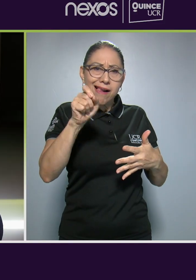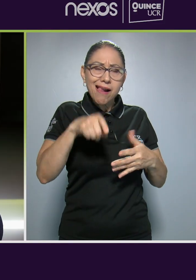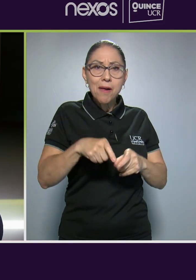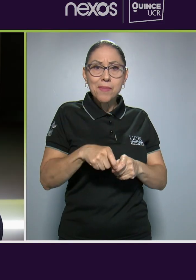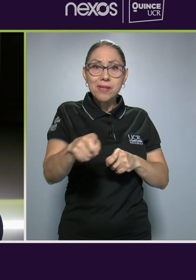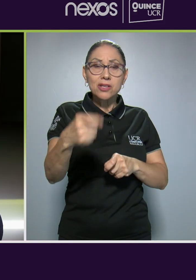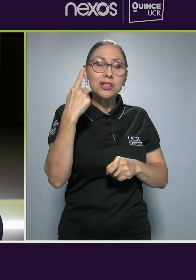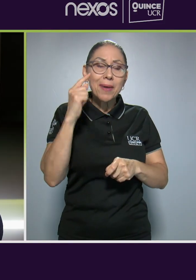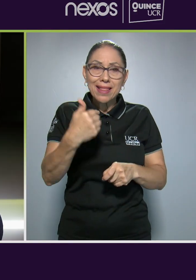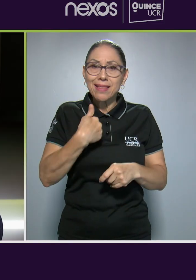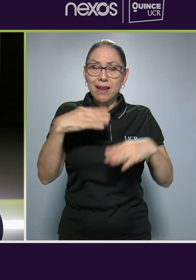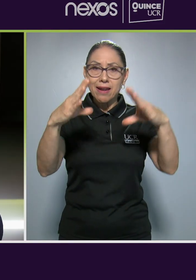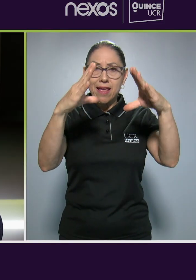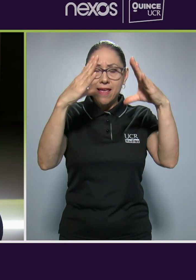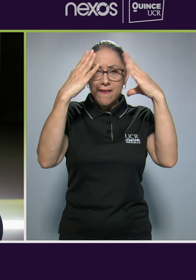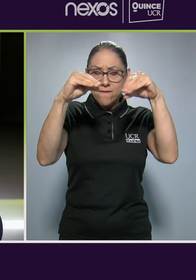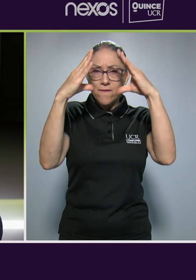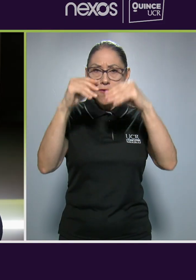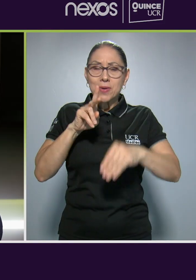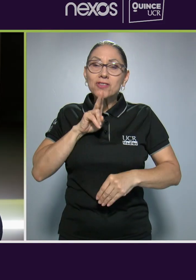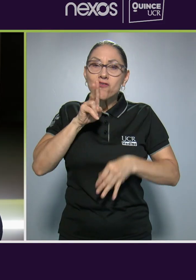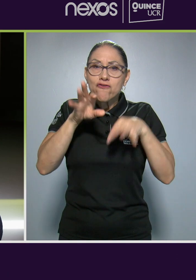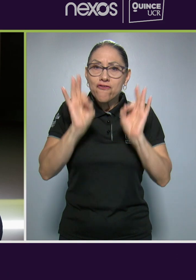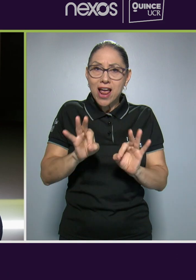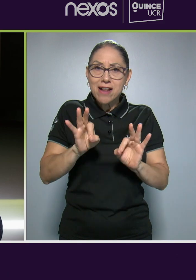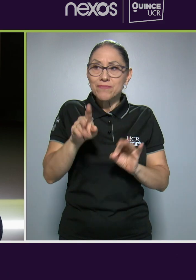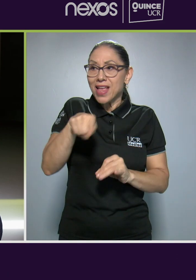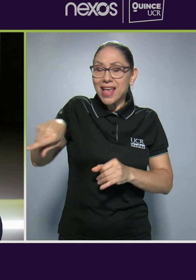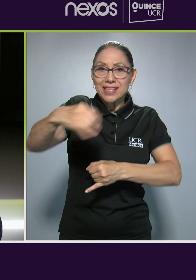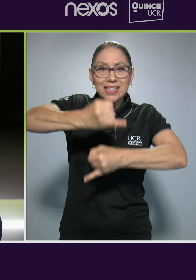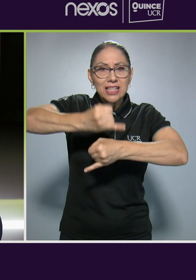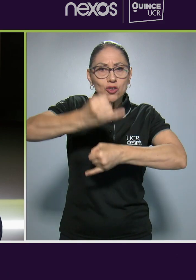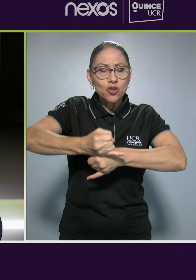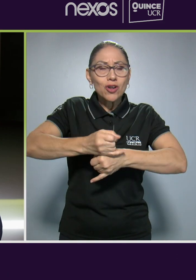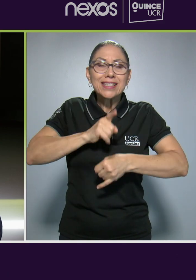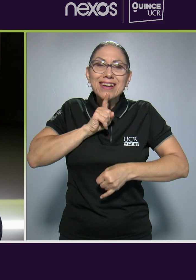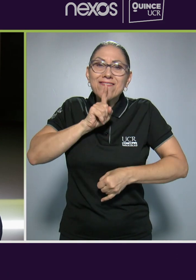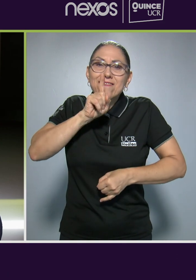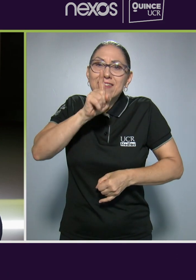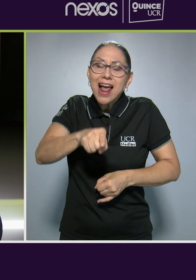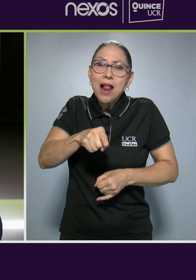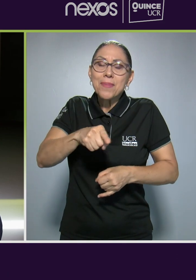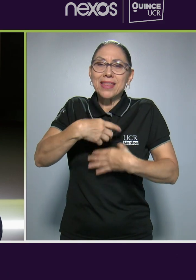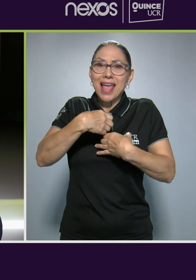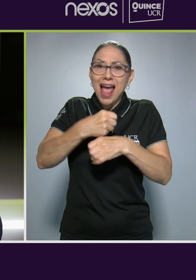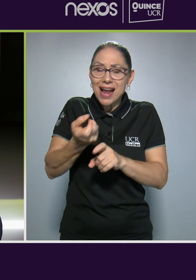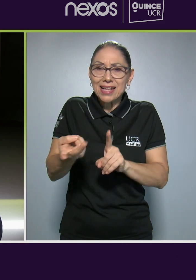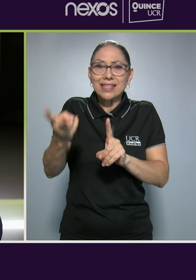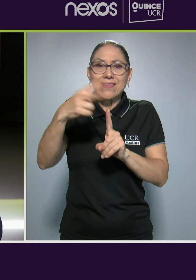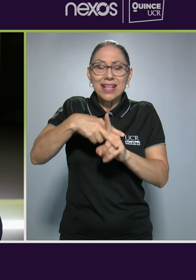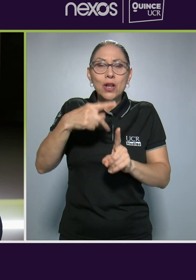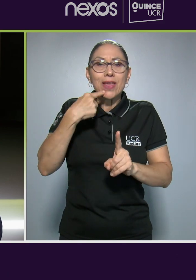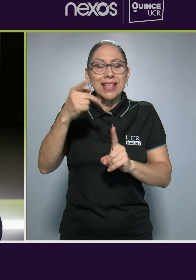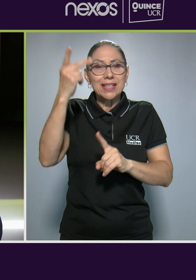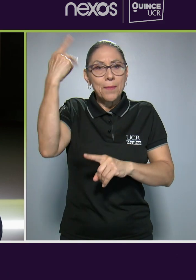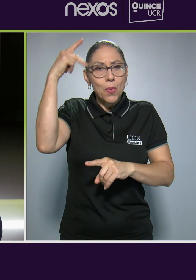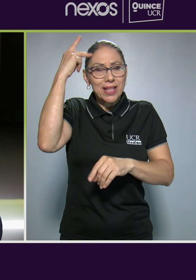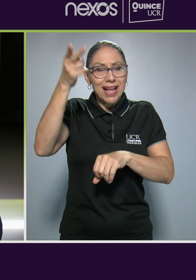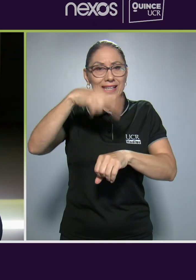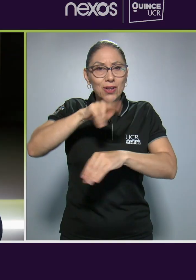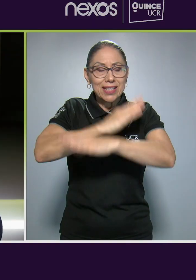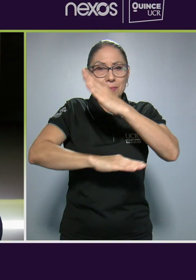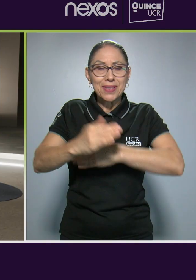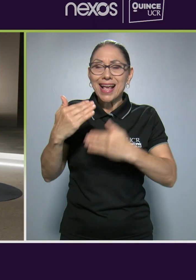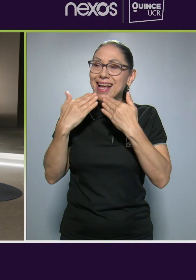reales que pongan a las instituciones a cumplir a cabalidad lo que establece la Política Nacional sobre Discapacidad. Muchas gracias a